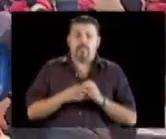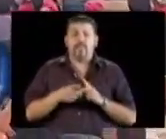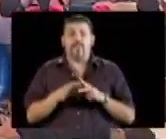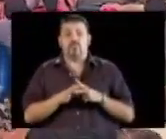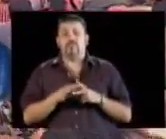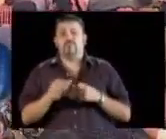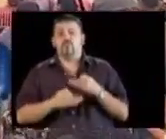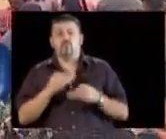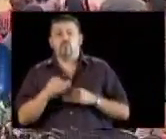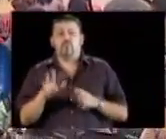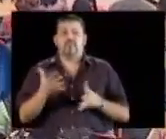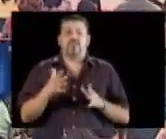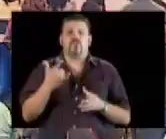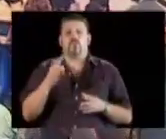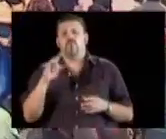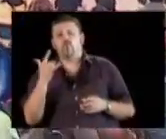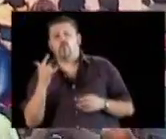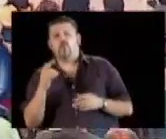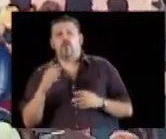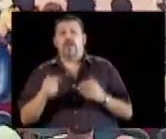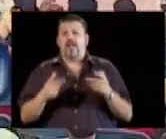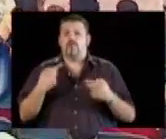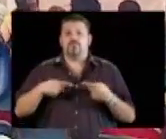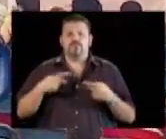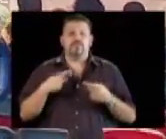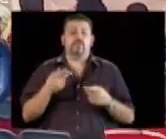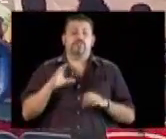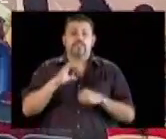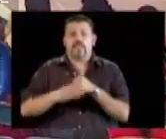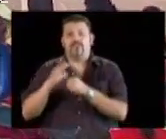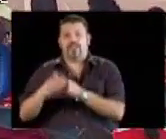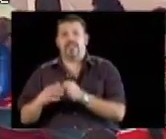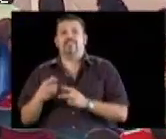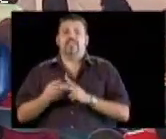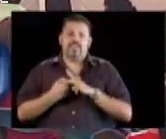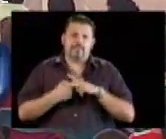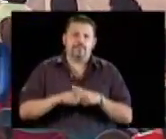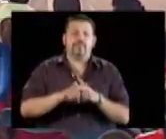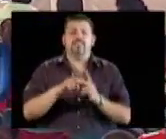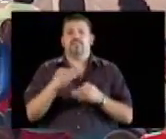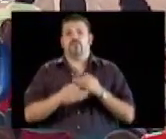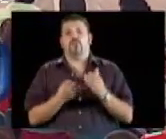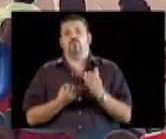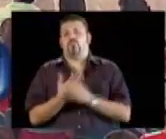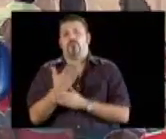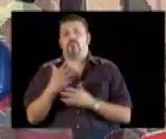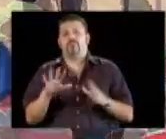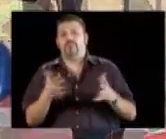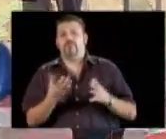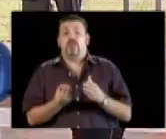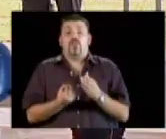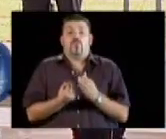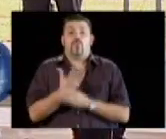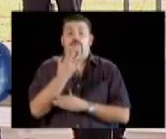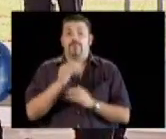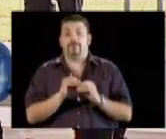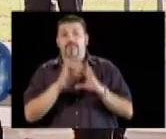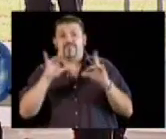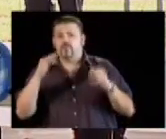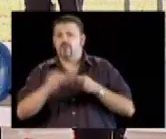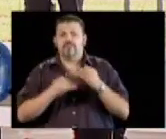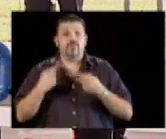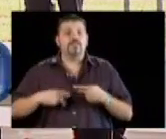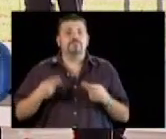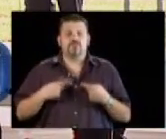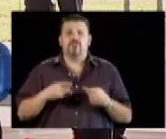junio, julio, etcétera, sus graduaciones y demás, todo eso termina. Y arranca el nuevo ciclo de escuelas, que hace una herramienta maravillosa para poderlo